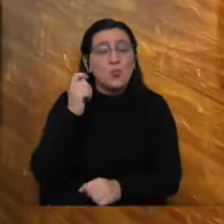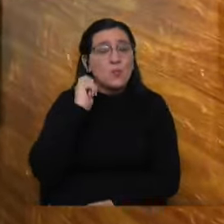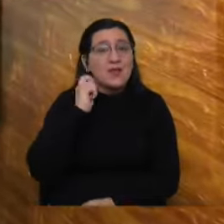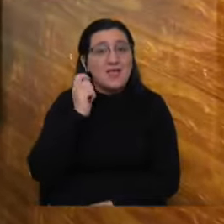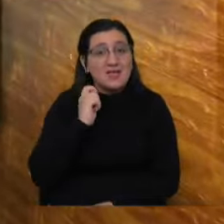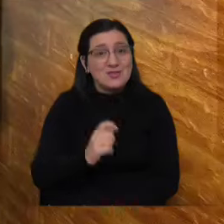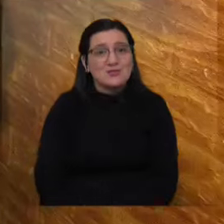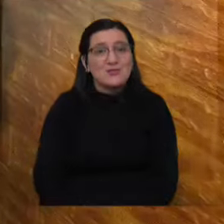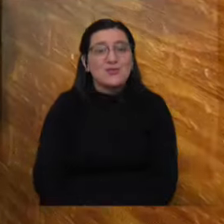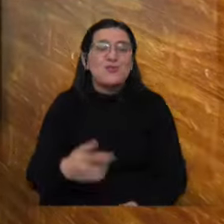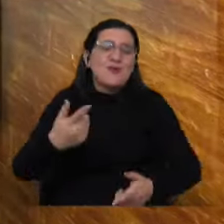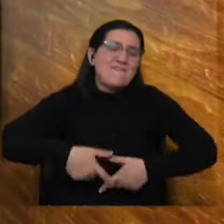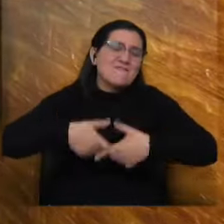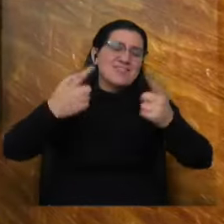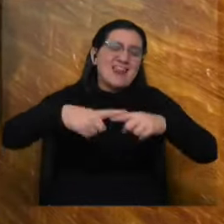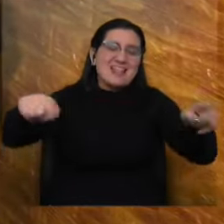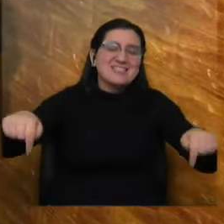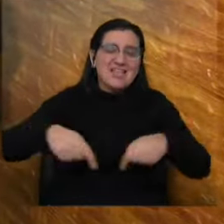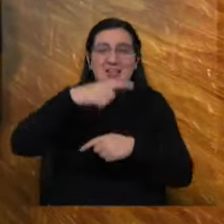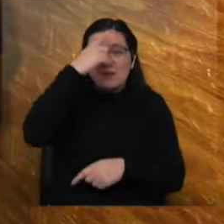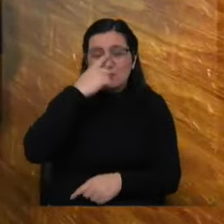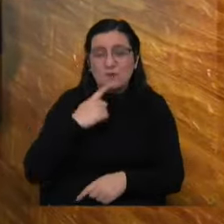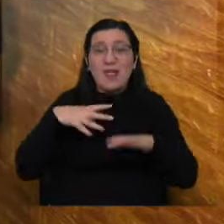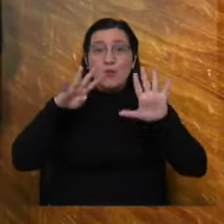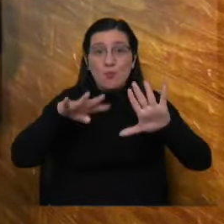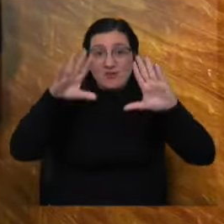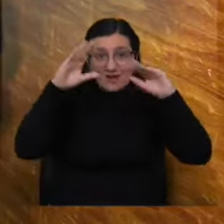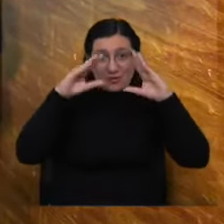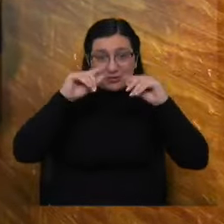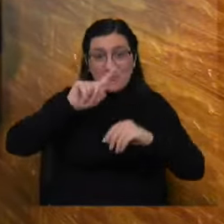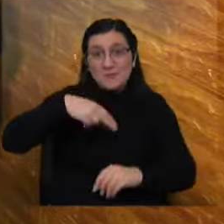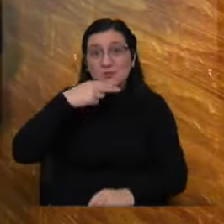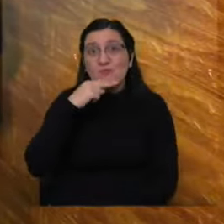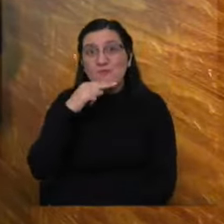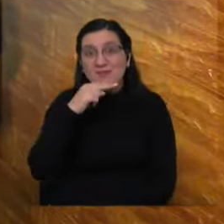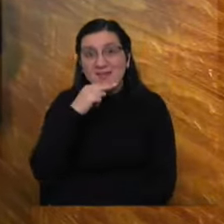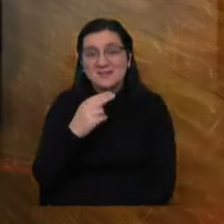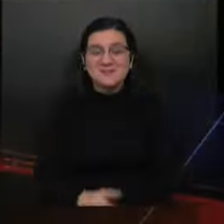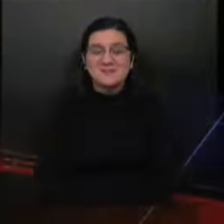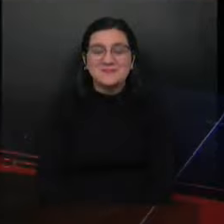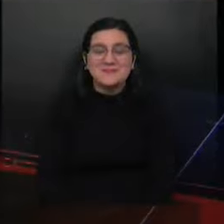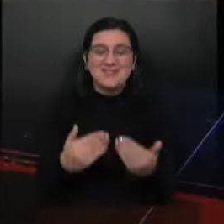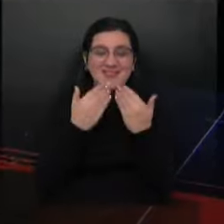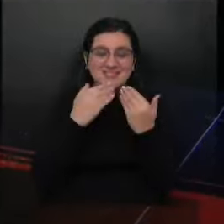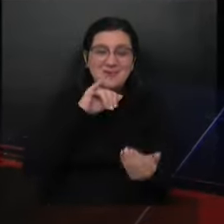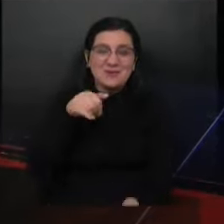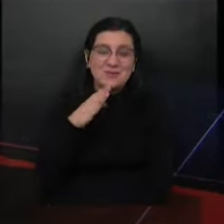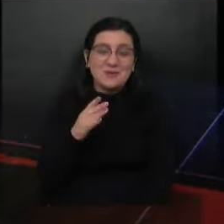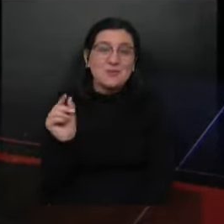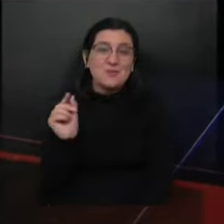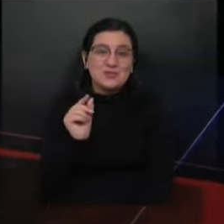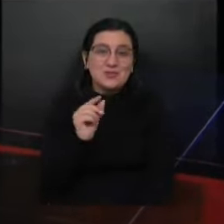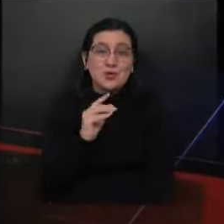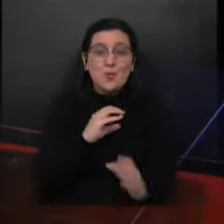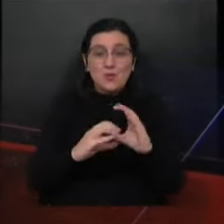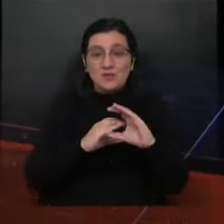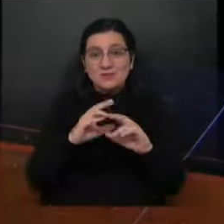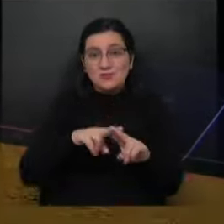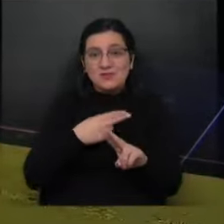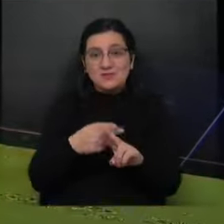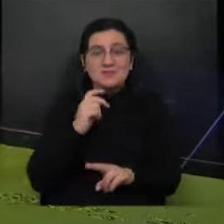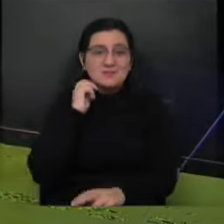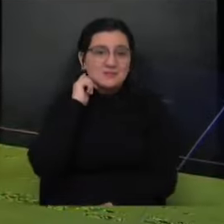Por no decirlo con esta fiesta en la sala del museo a las 9 de la noche el próximo viernes Gracias J minuto nos comunicamos contigo que bien me